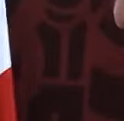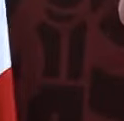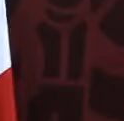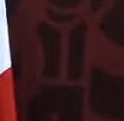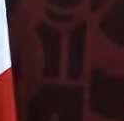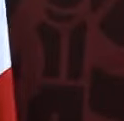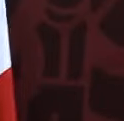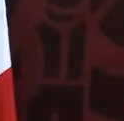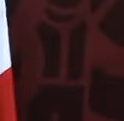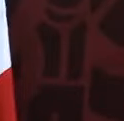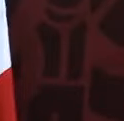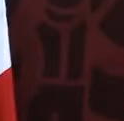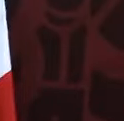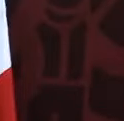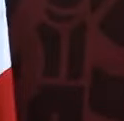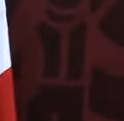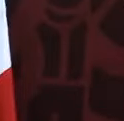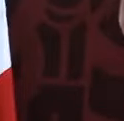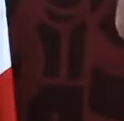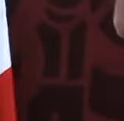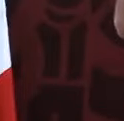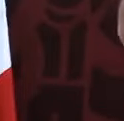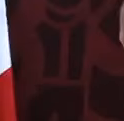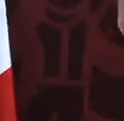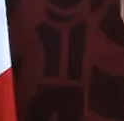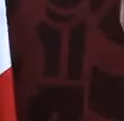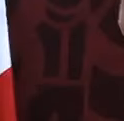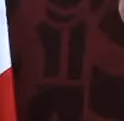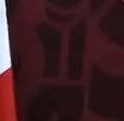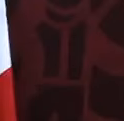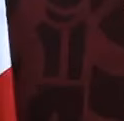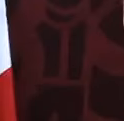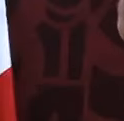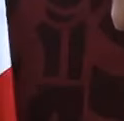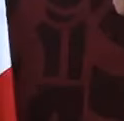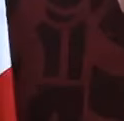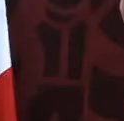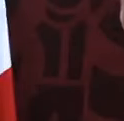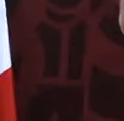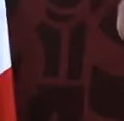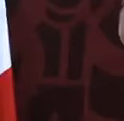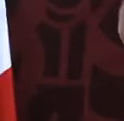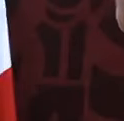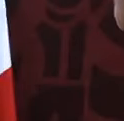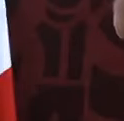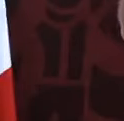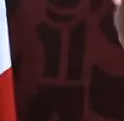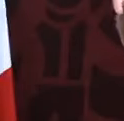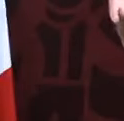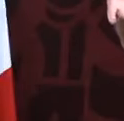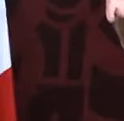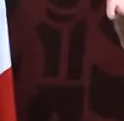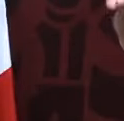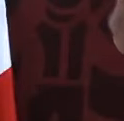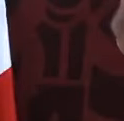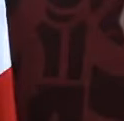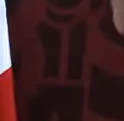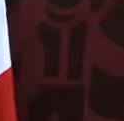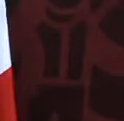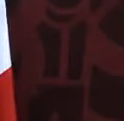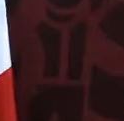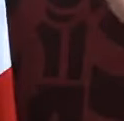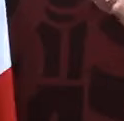se encauzan y se hacen a través del diálogo y se busca la conciliación, el respeto, eso existe en Altamira.